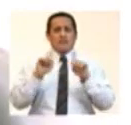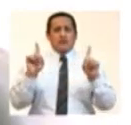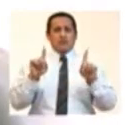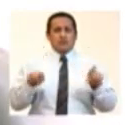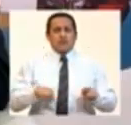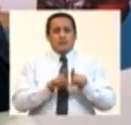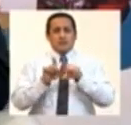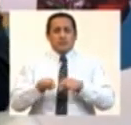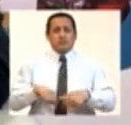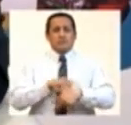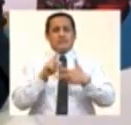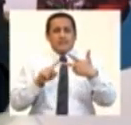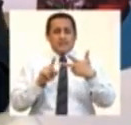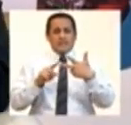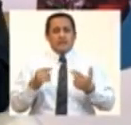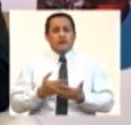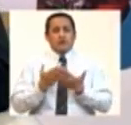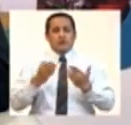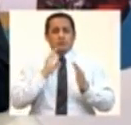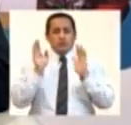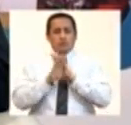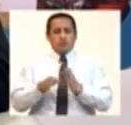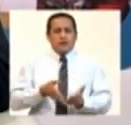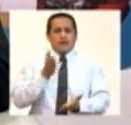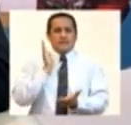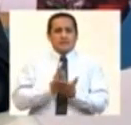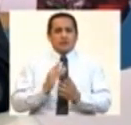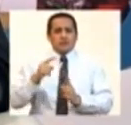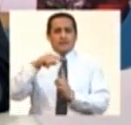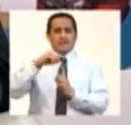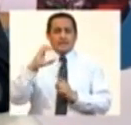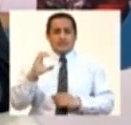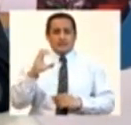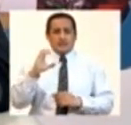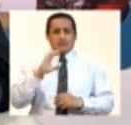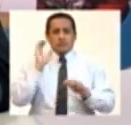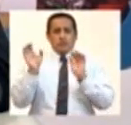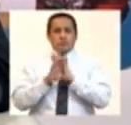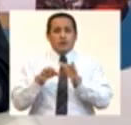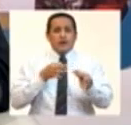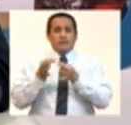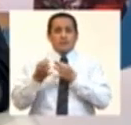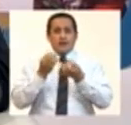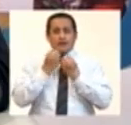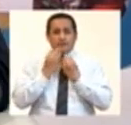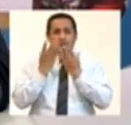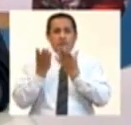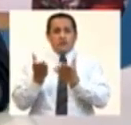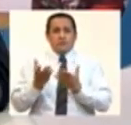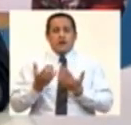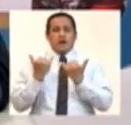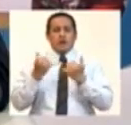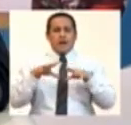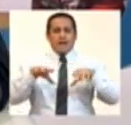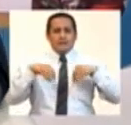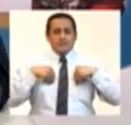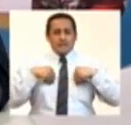Pero en cambio hay un tercer elemento en la sentencia del Tribunal Constitucional en el que se